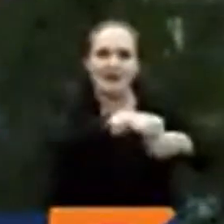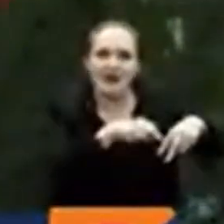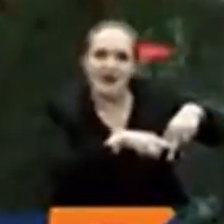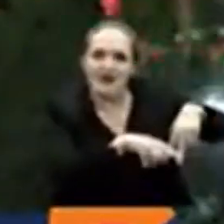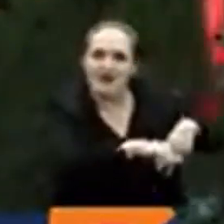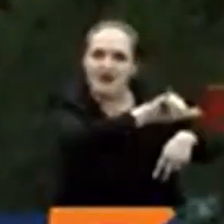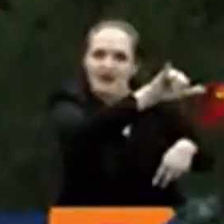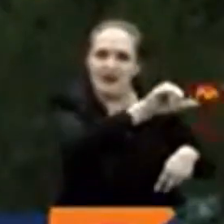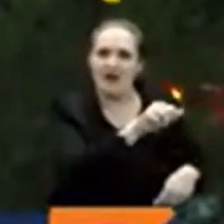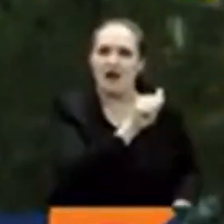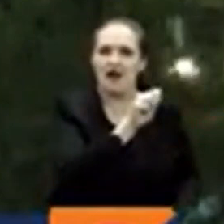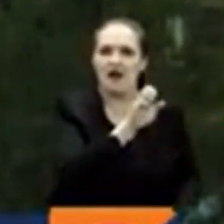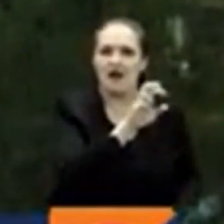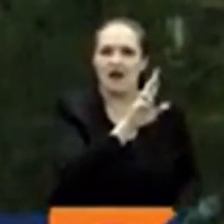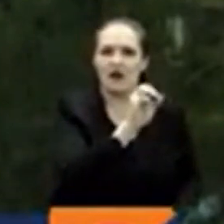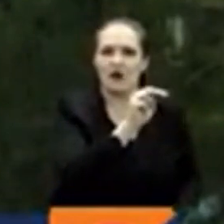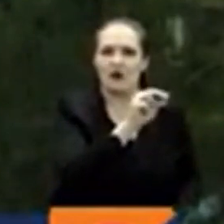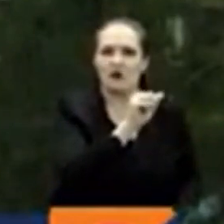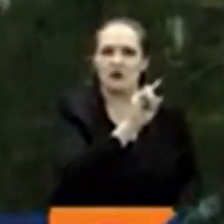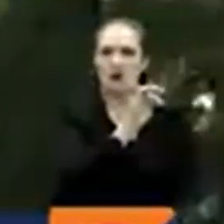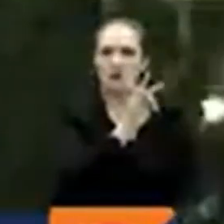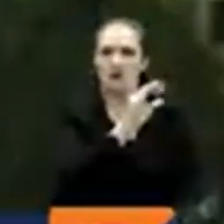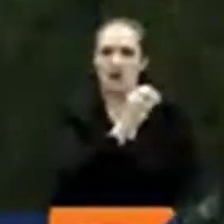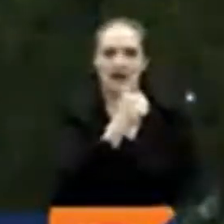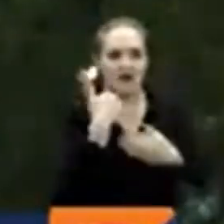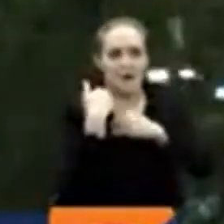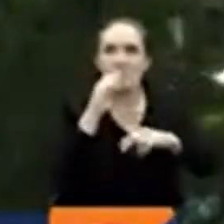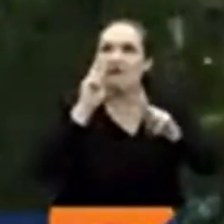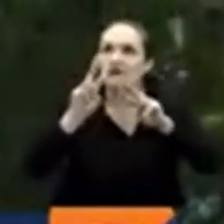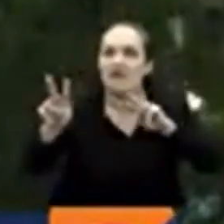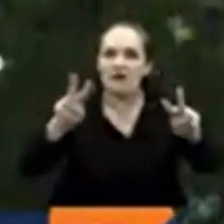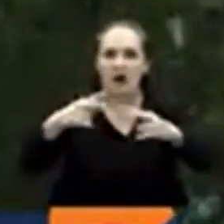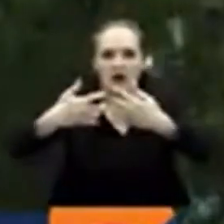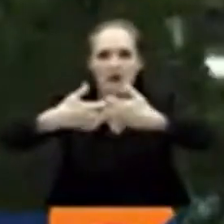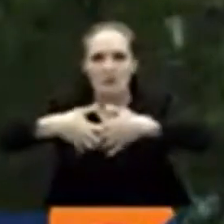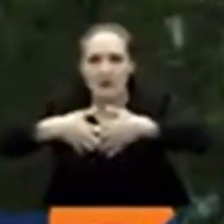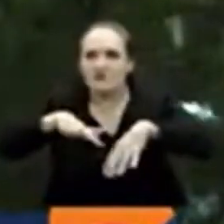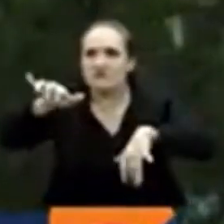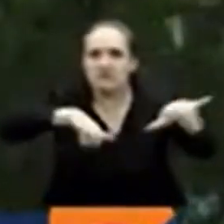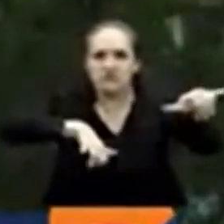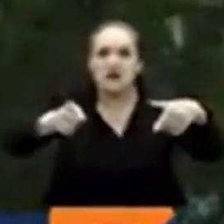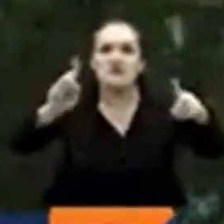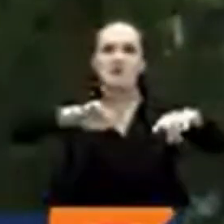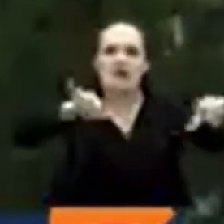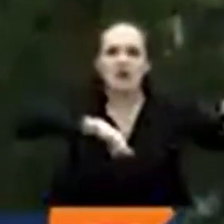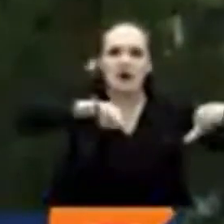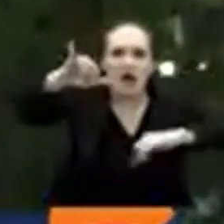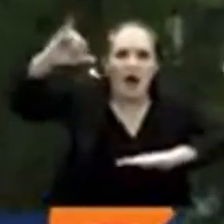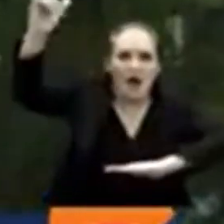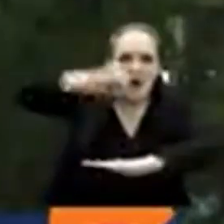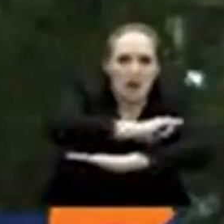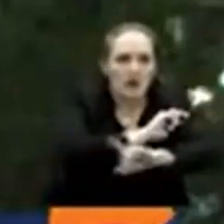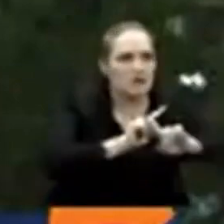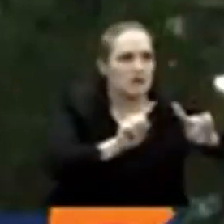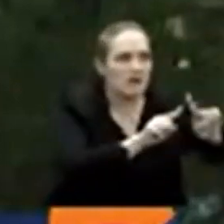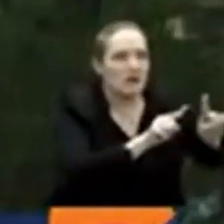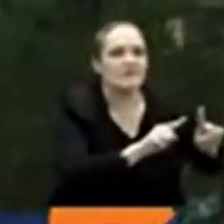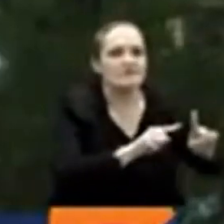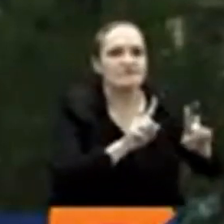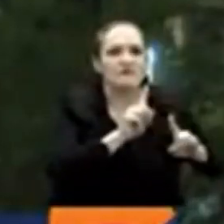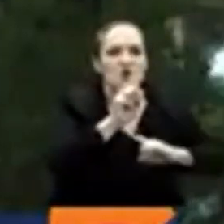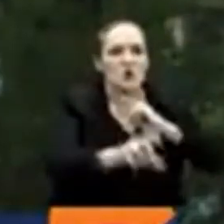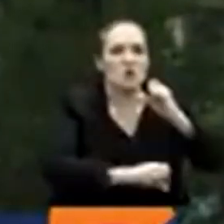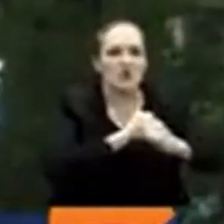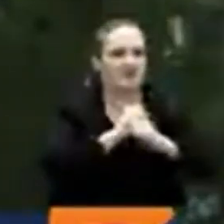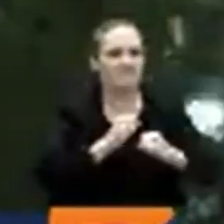esto, en los primeros meses del próximo año, la Contraloría General de la República emitiría las primeras decisiones en por lo menos 3